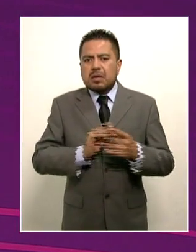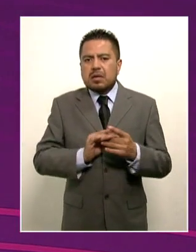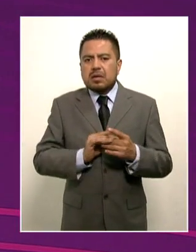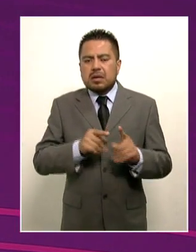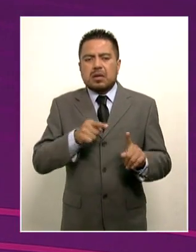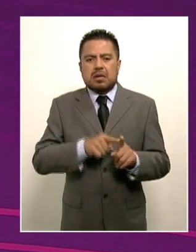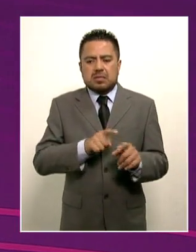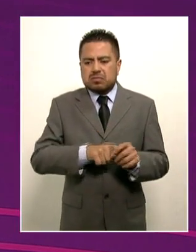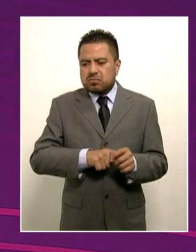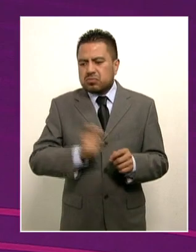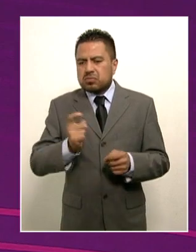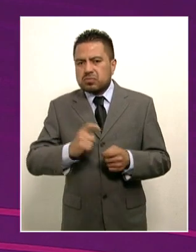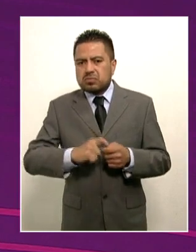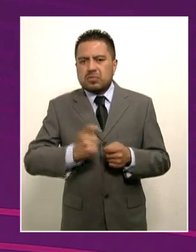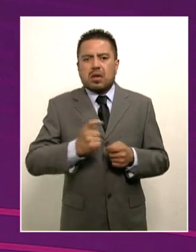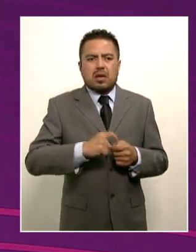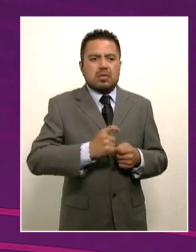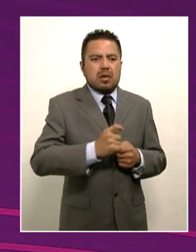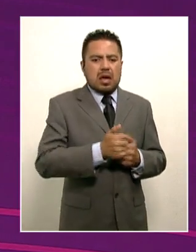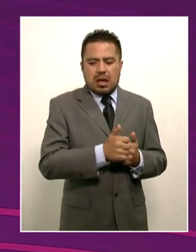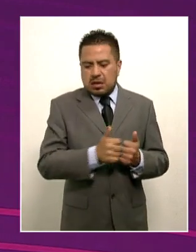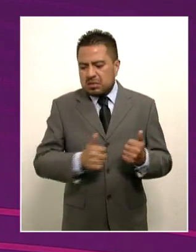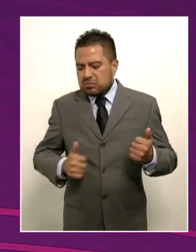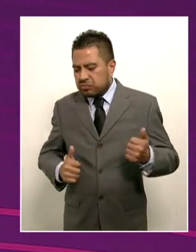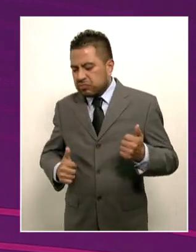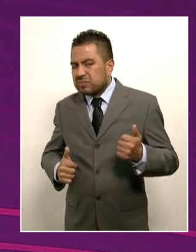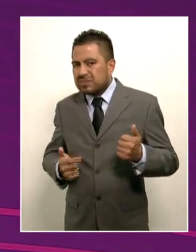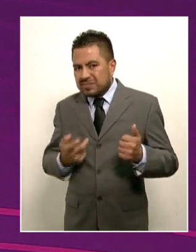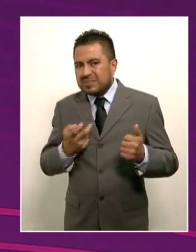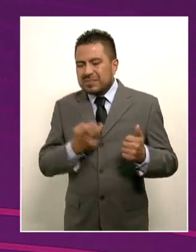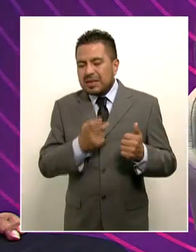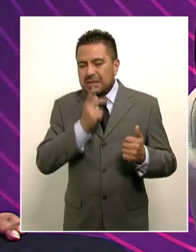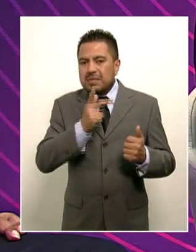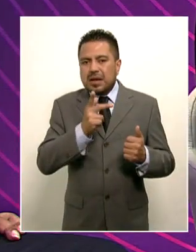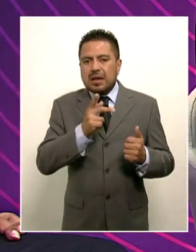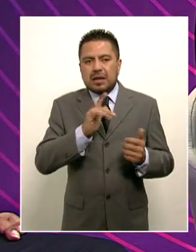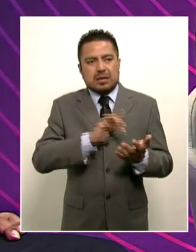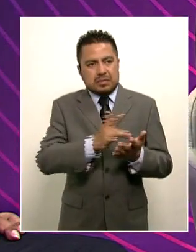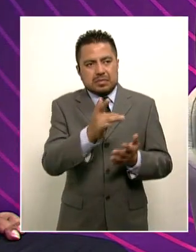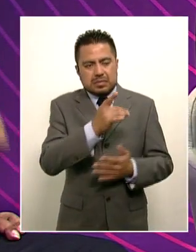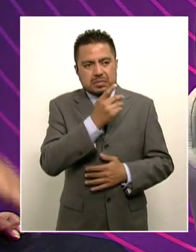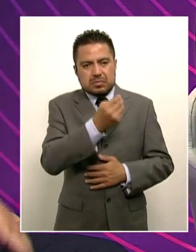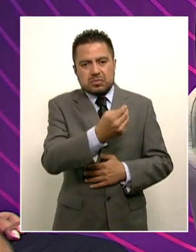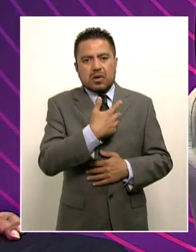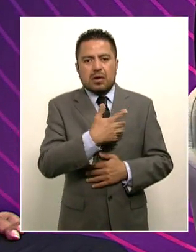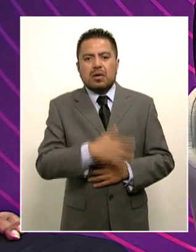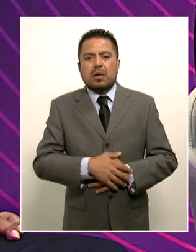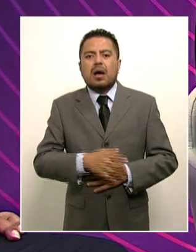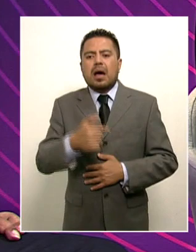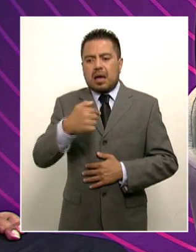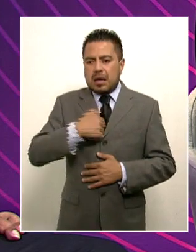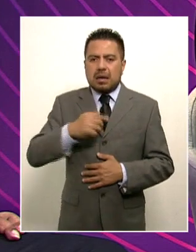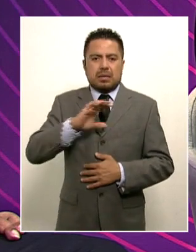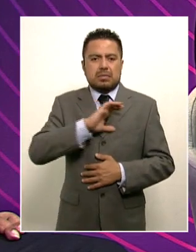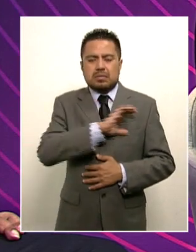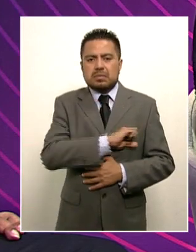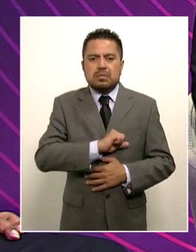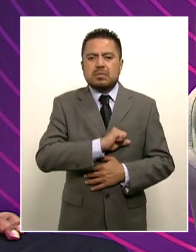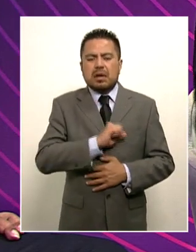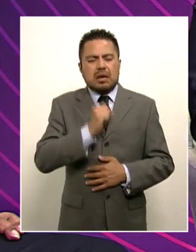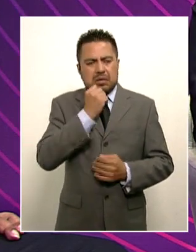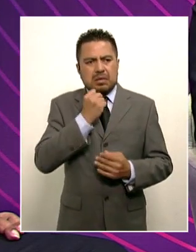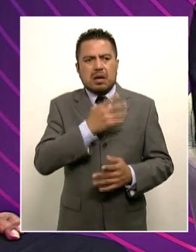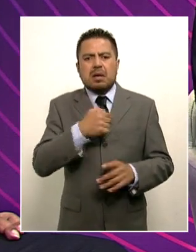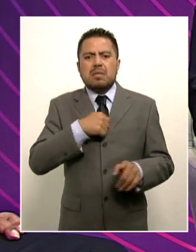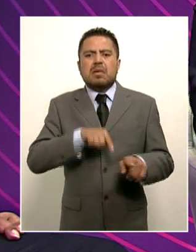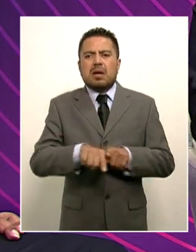va excluyendo, ¿no? O sea, ¿no? Va aislando, exactamente, esa es la palabra, gracias. Y a mí me encantaba, yo decía, no, como, o sea, mi